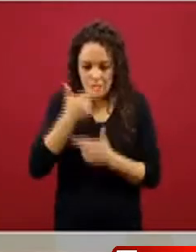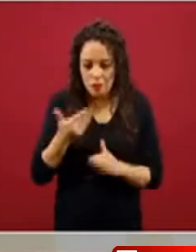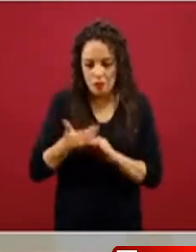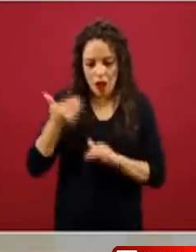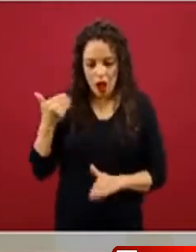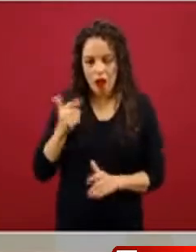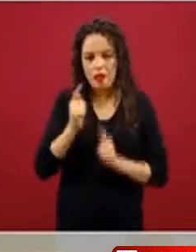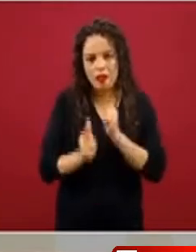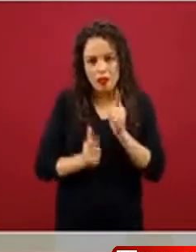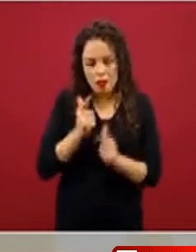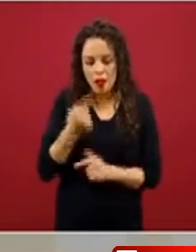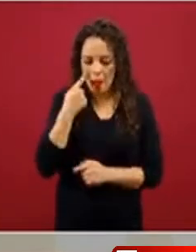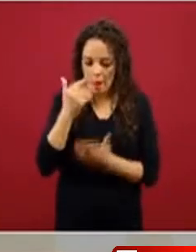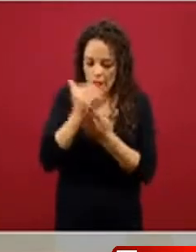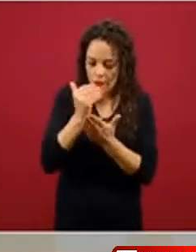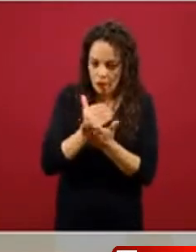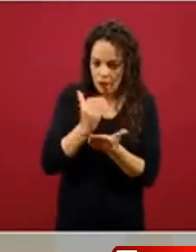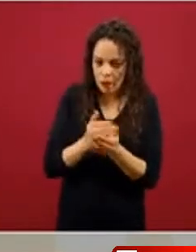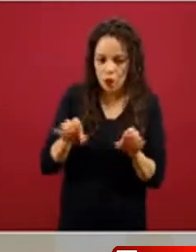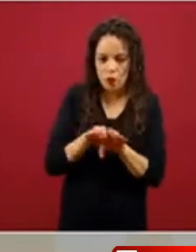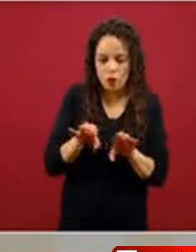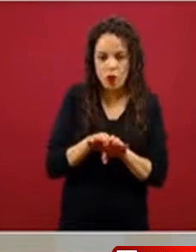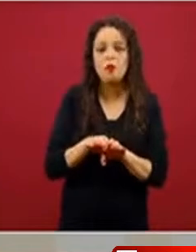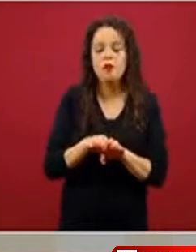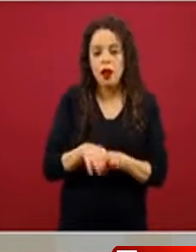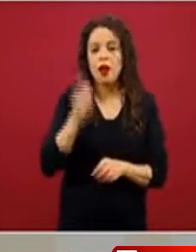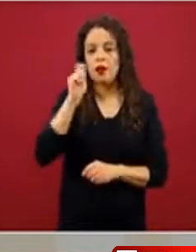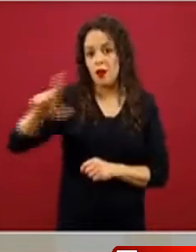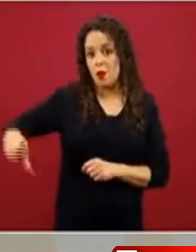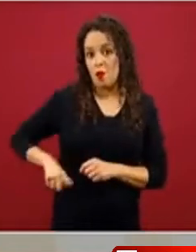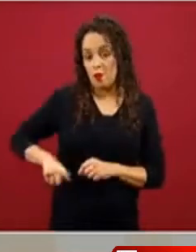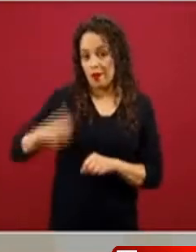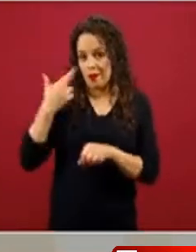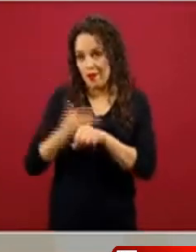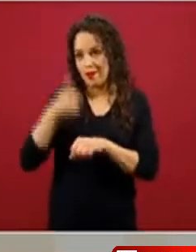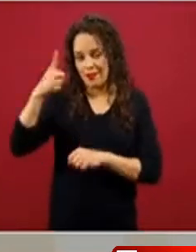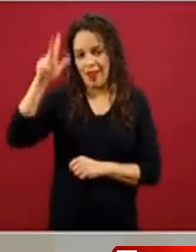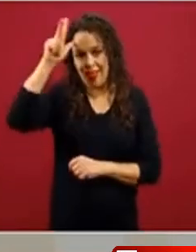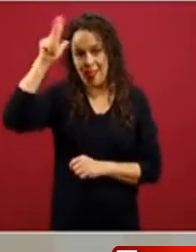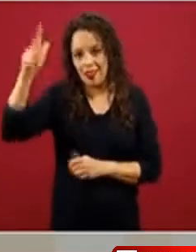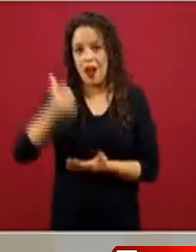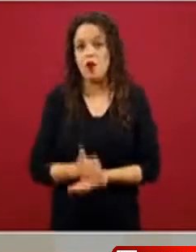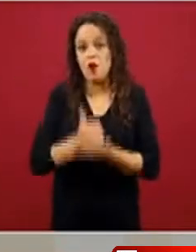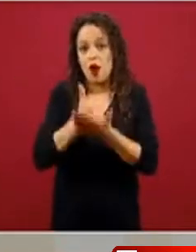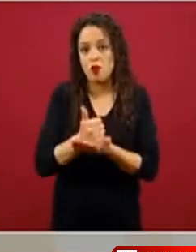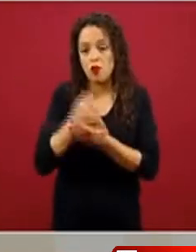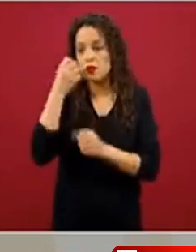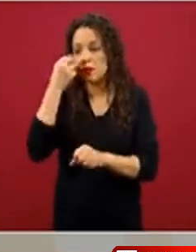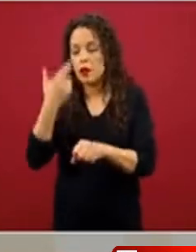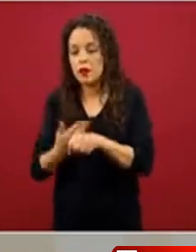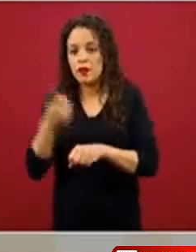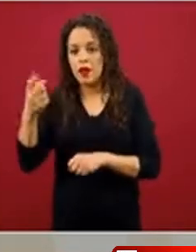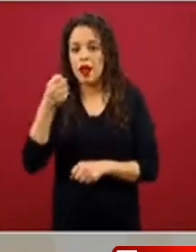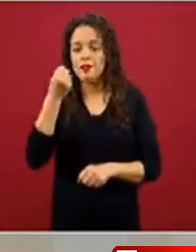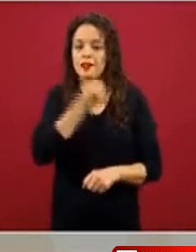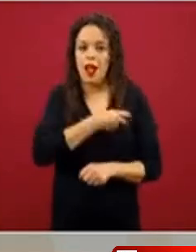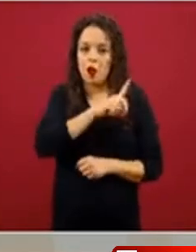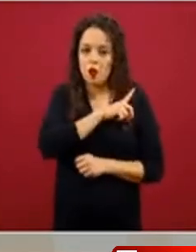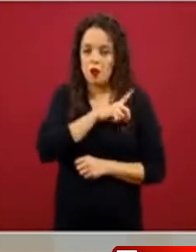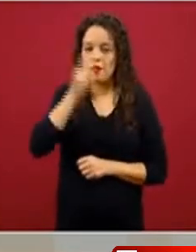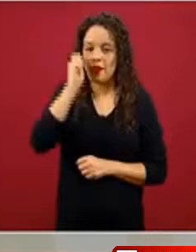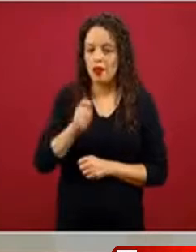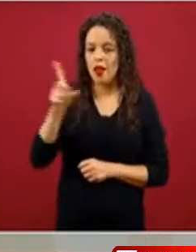propuesta técnica muy bien estructurada por parte del gobierno de Hidalgo, también con su secretario de Salud, el doctor Alejandro